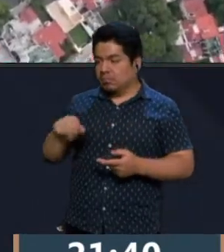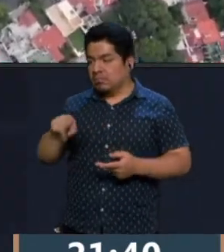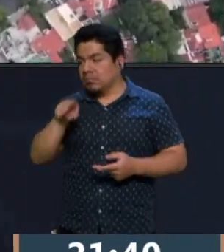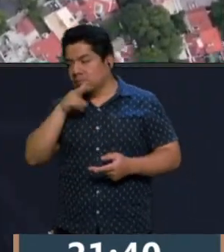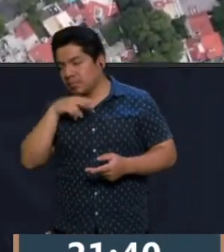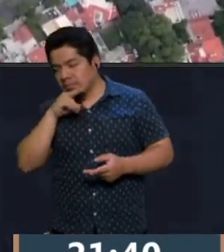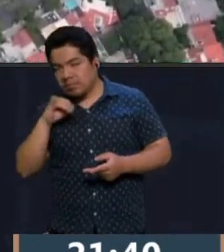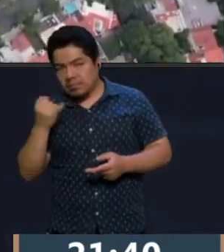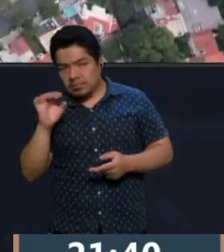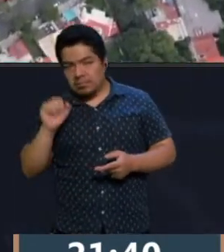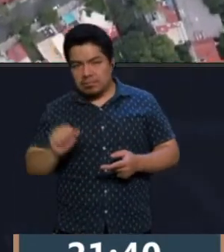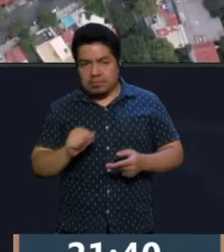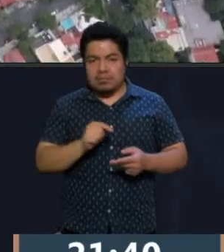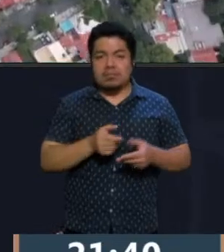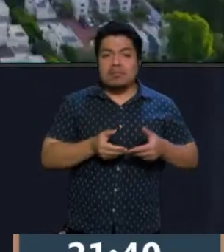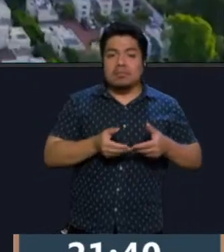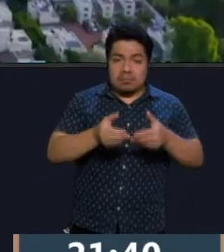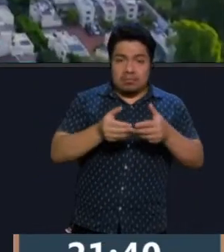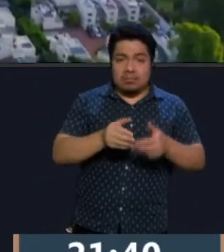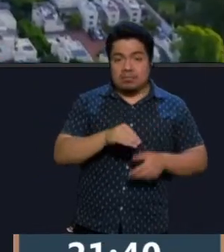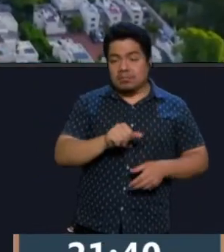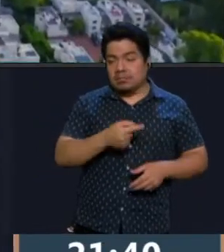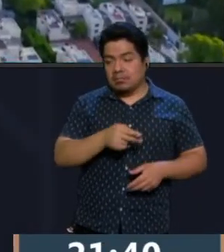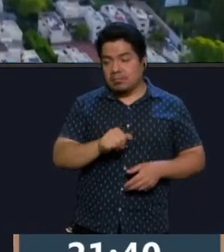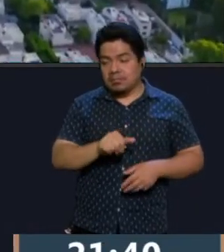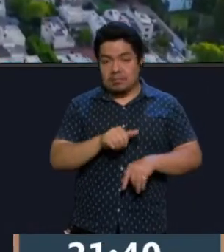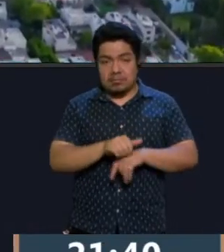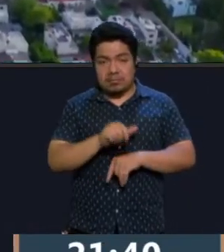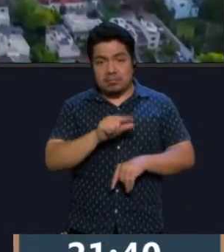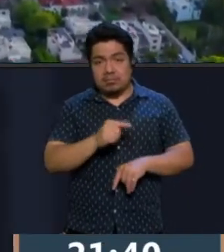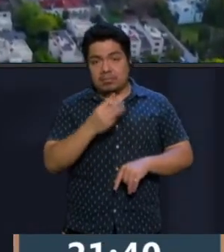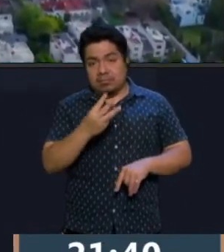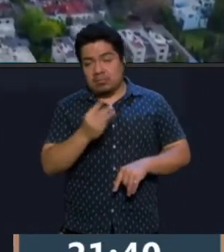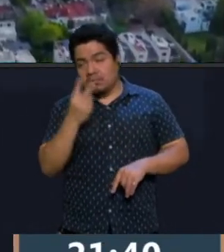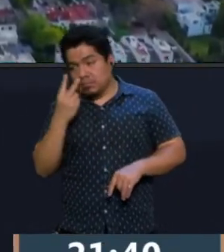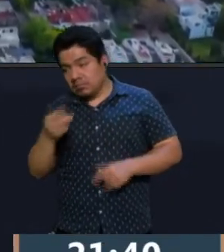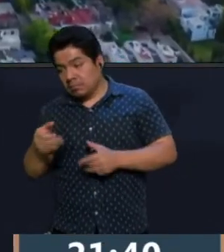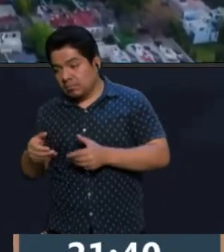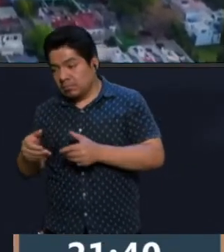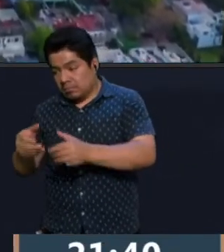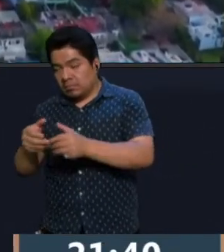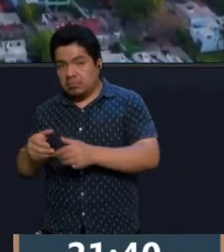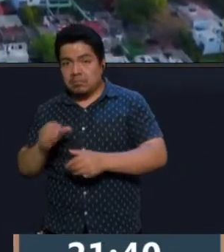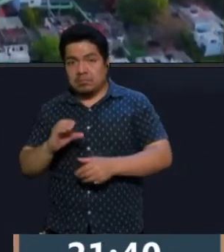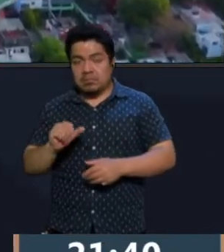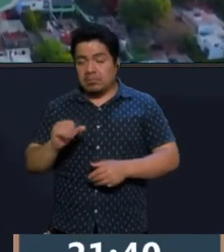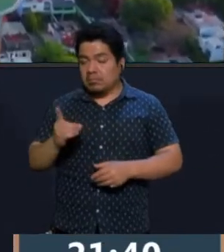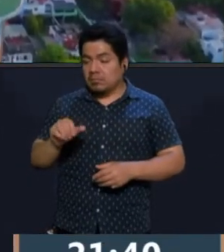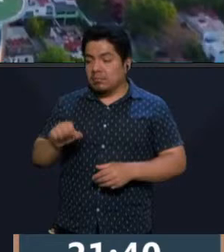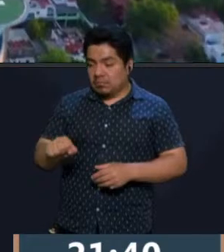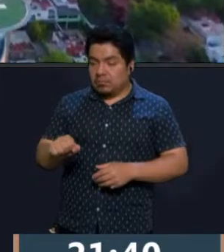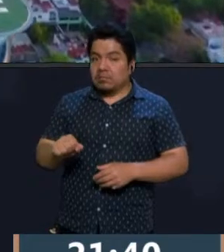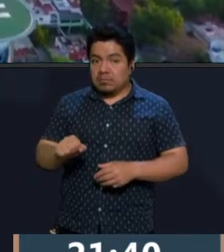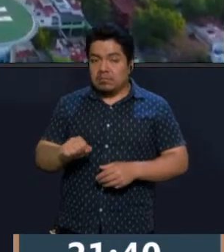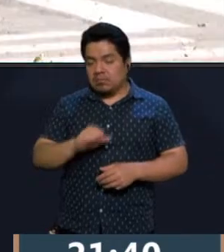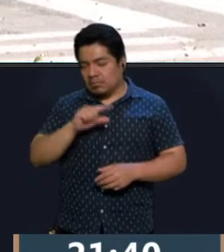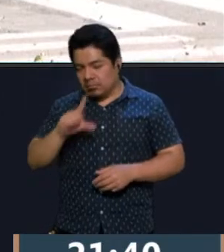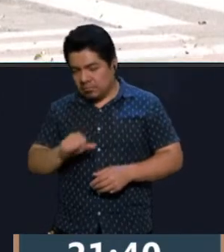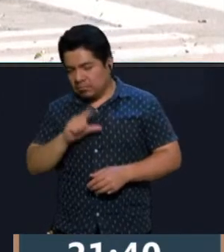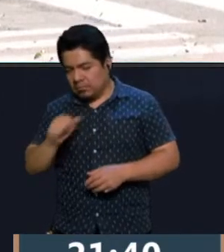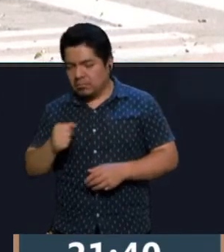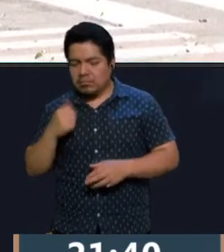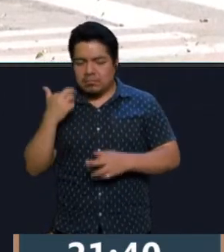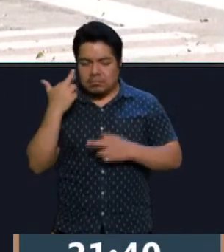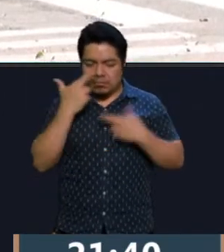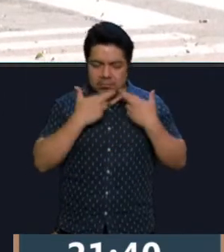Insurgentes Miscuac, en las calles Miguel Ángel número 73 y dos en la calle de Cádiz. Después de haber hecho